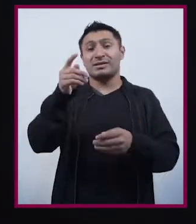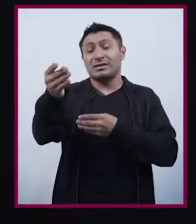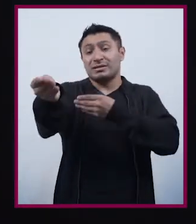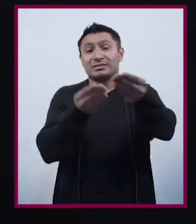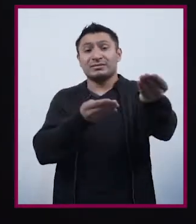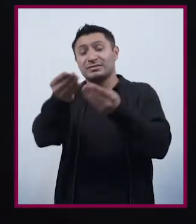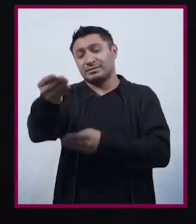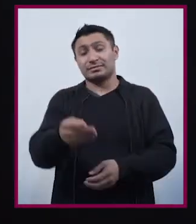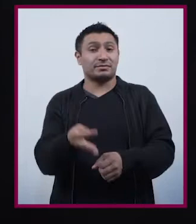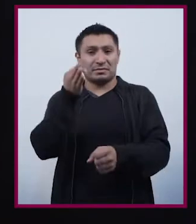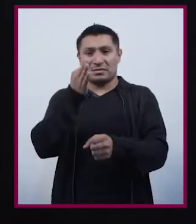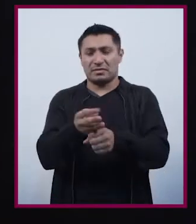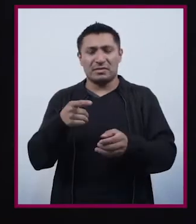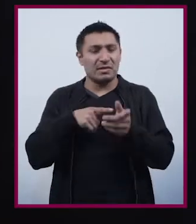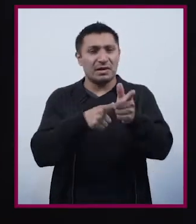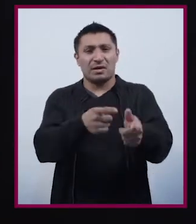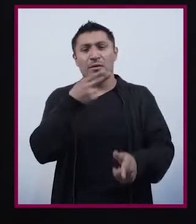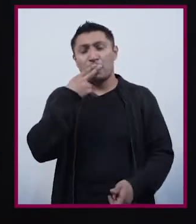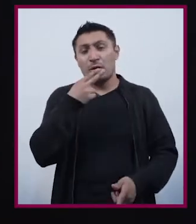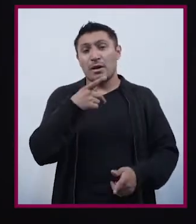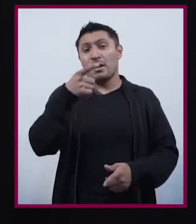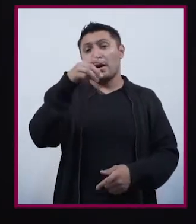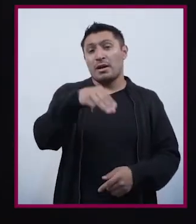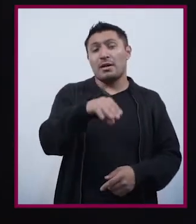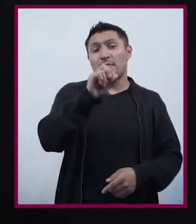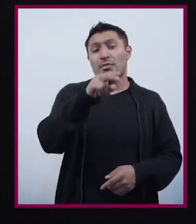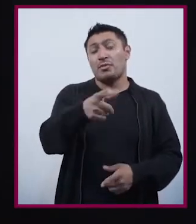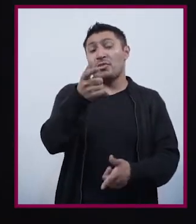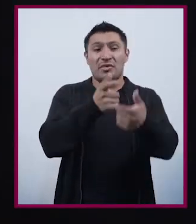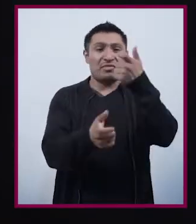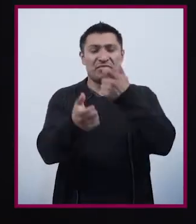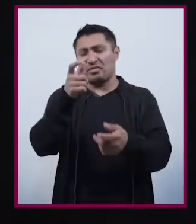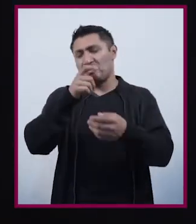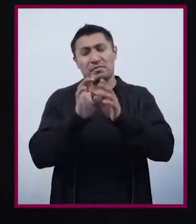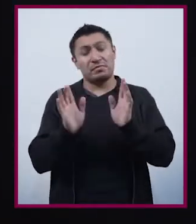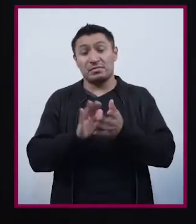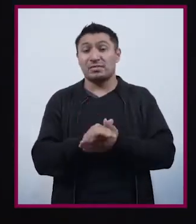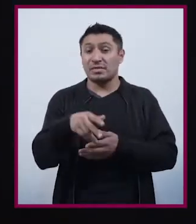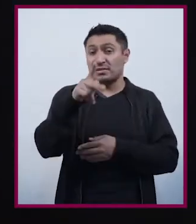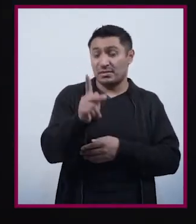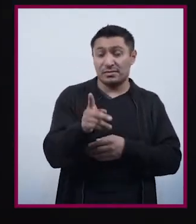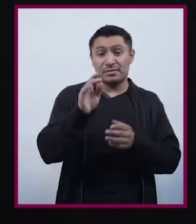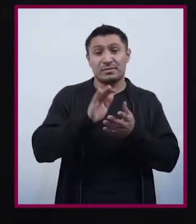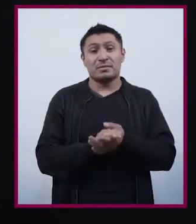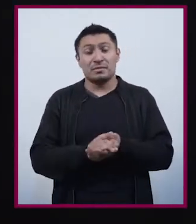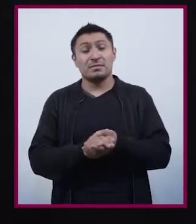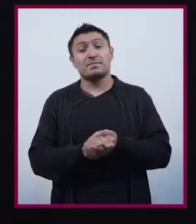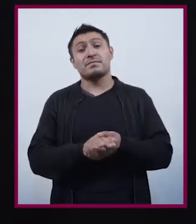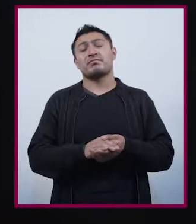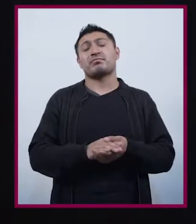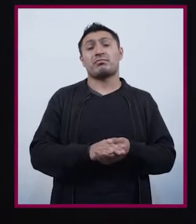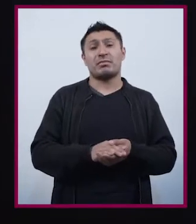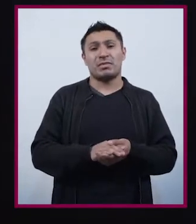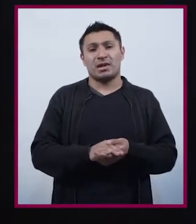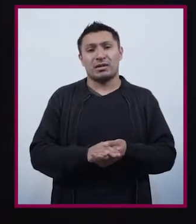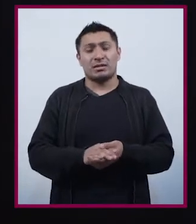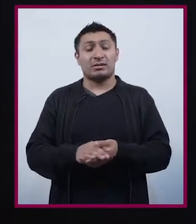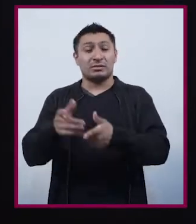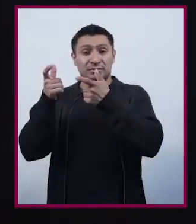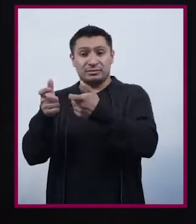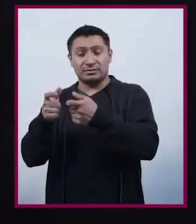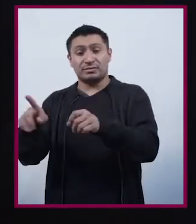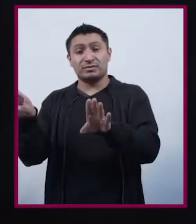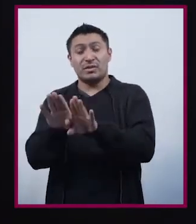actualidad, seguimos utilizando monedas y billetes indistintamente. Pero los segundos no han hecho desaparecer